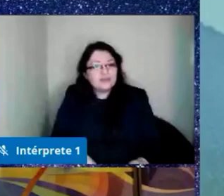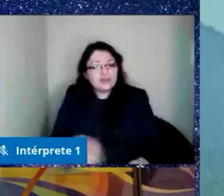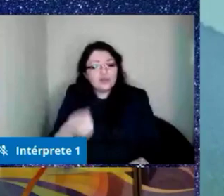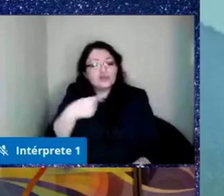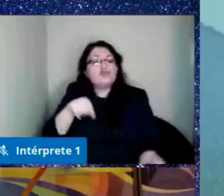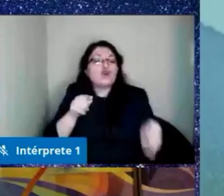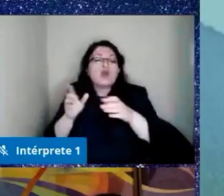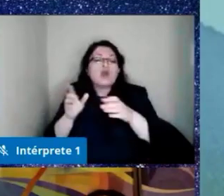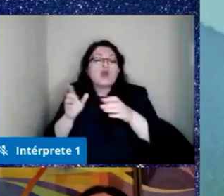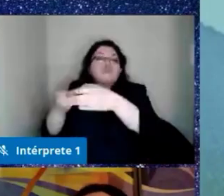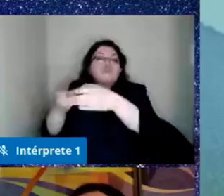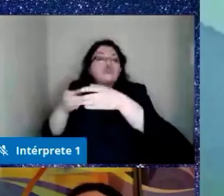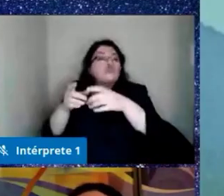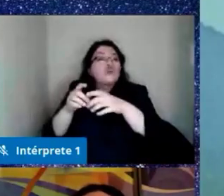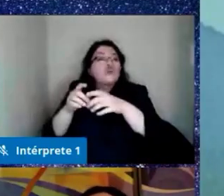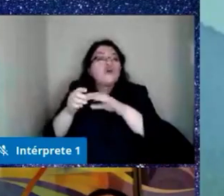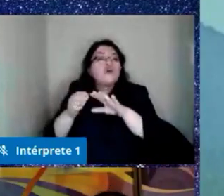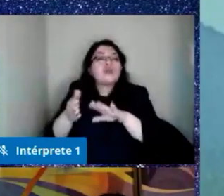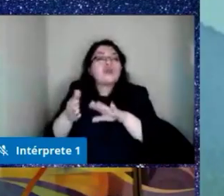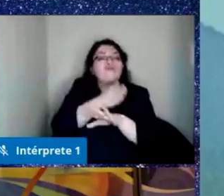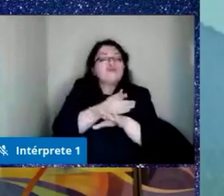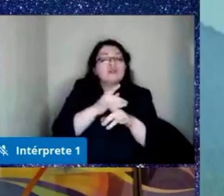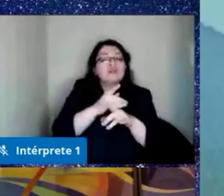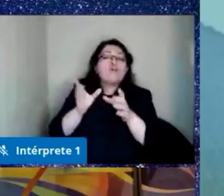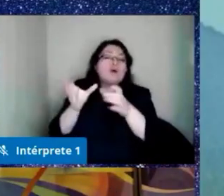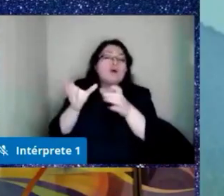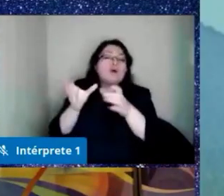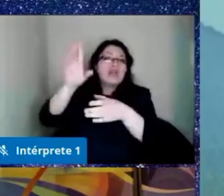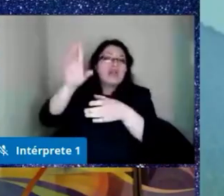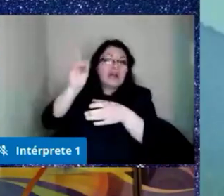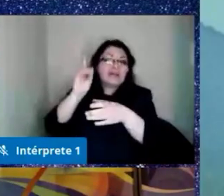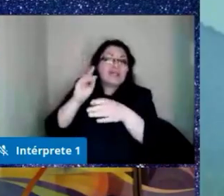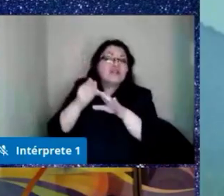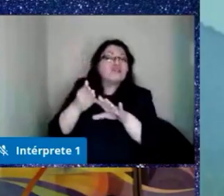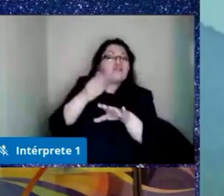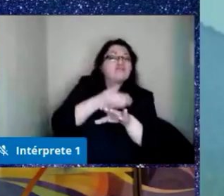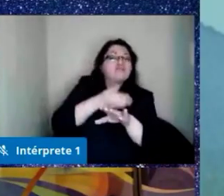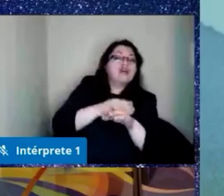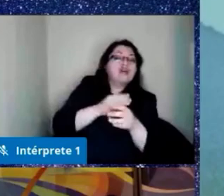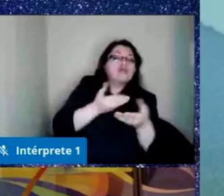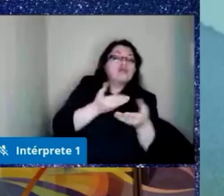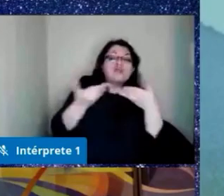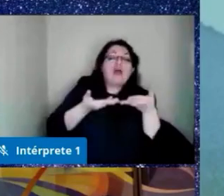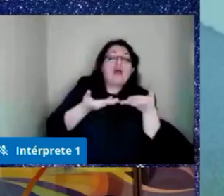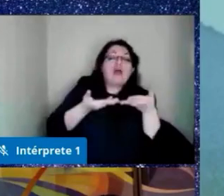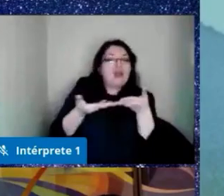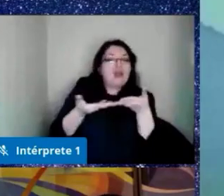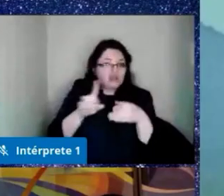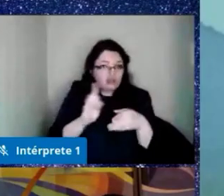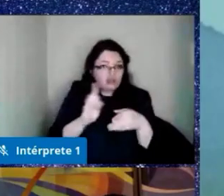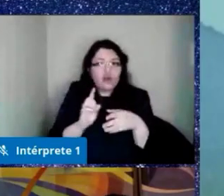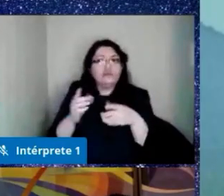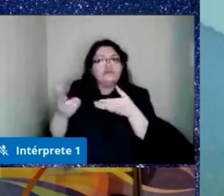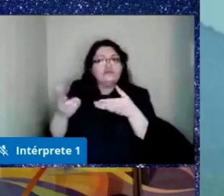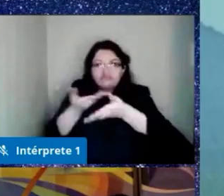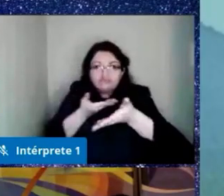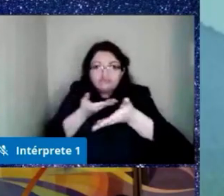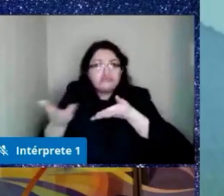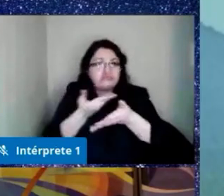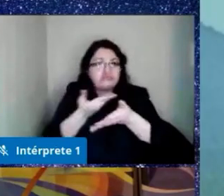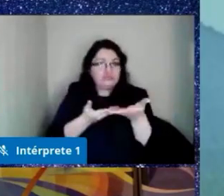discapacidad entregarles materiales a ellos, sino que en realidad contactarnos, conversar, aprender de ellos,